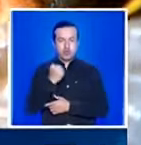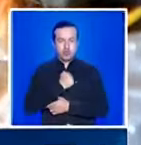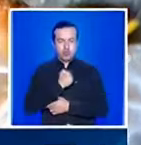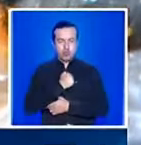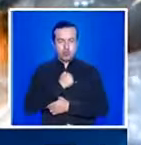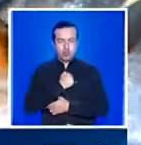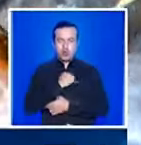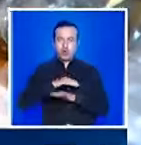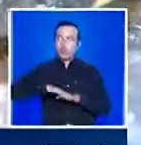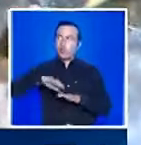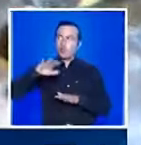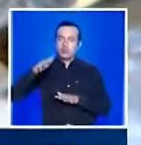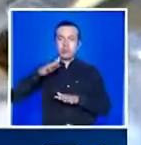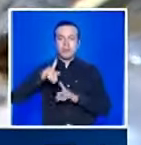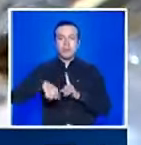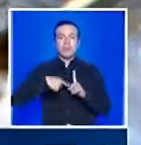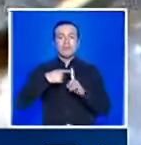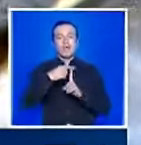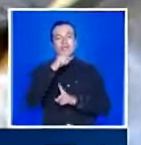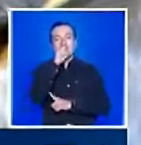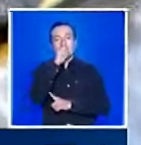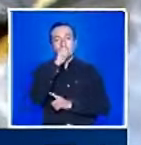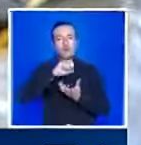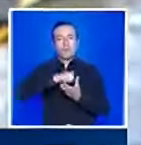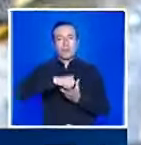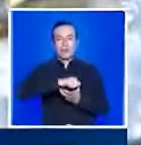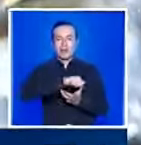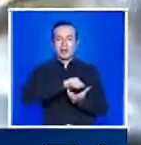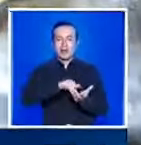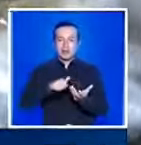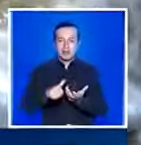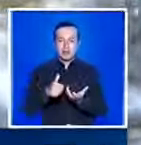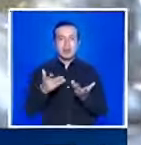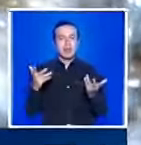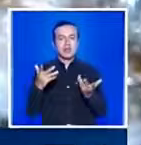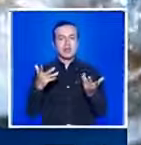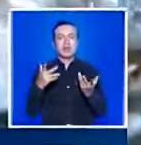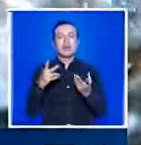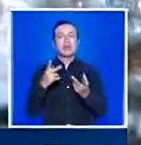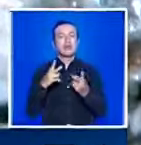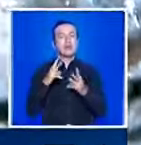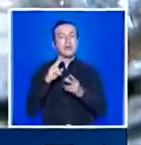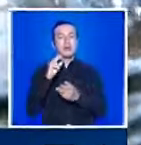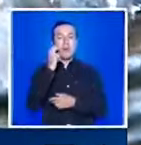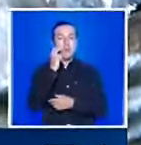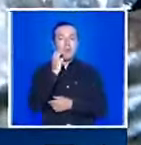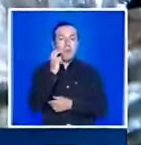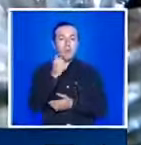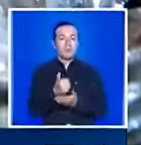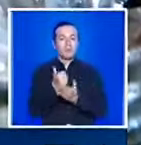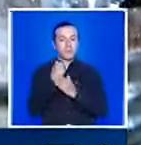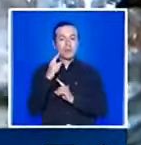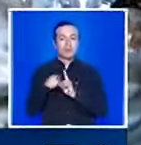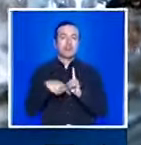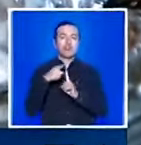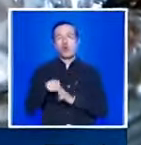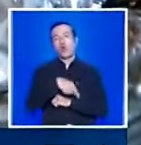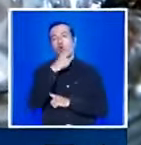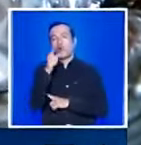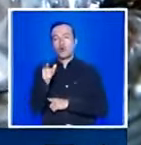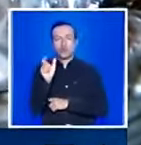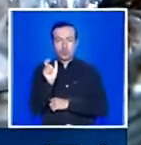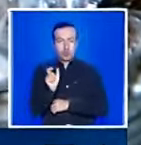los Andes y limón mandarina. Y pues el Chontacuro. Perfecto. Es un caramelo proteico. El caramelo de jengibre, que es un caramelo igual